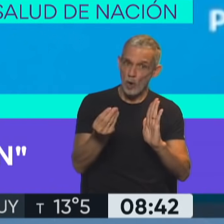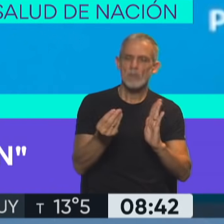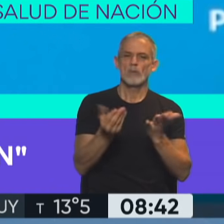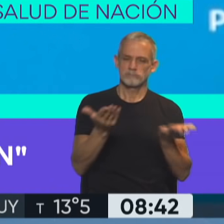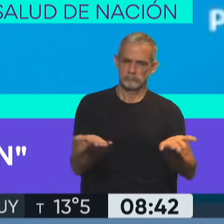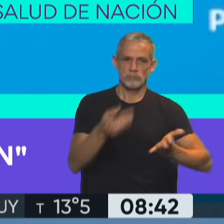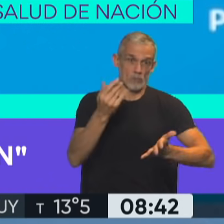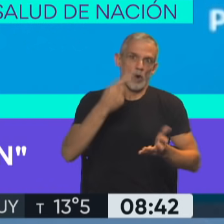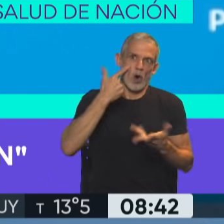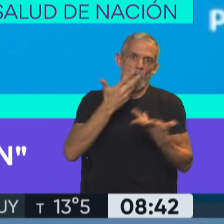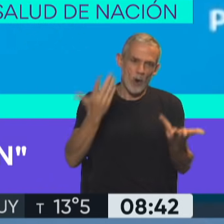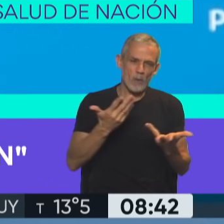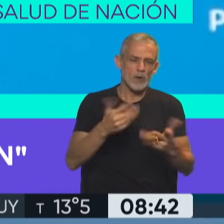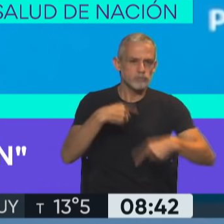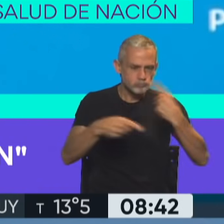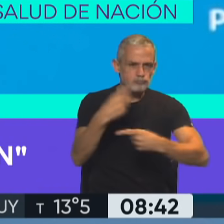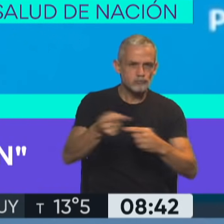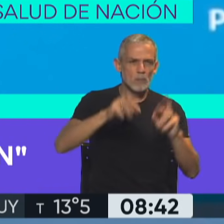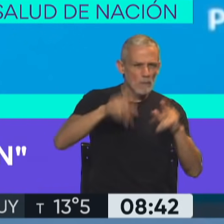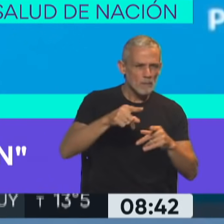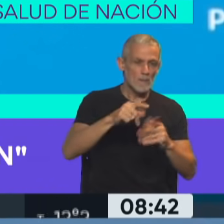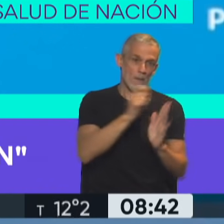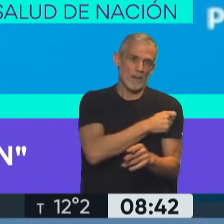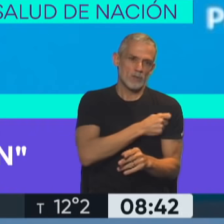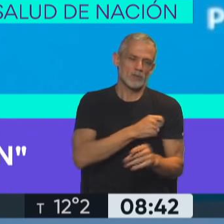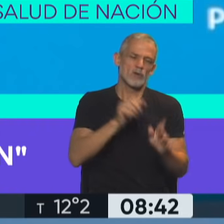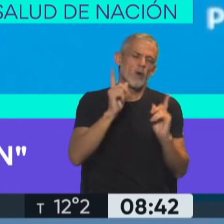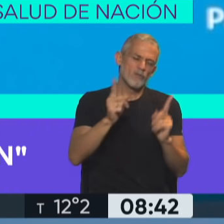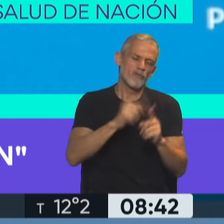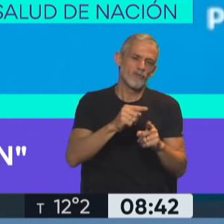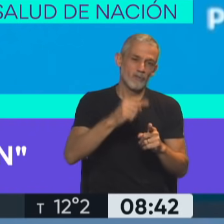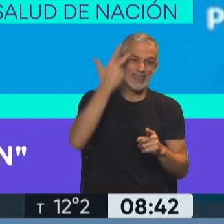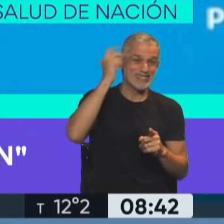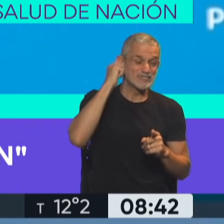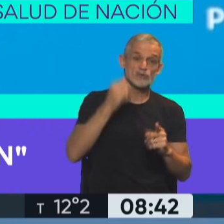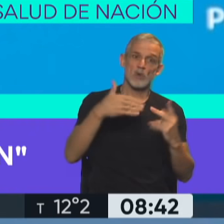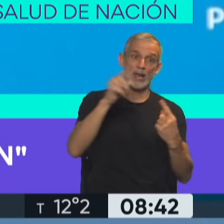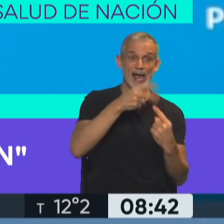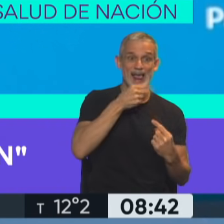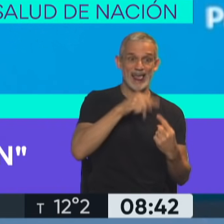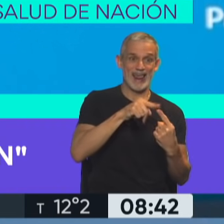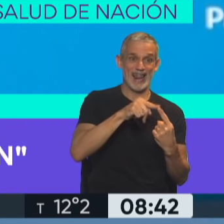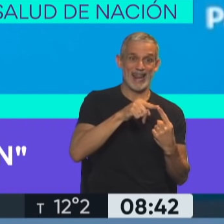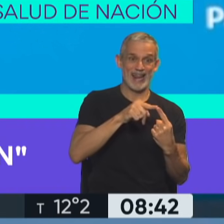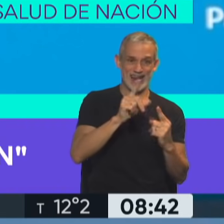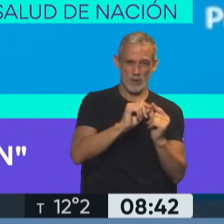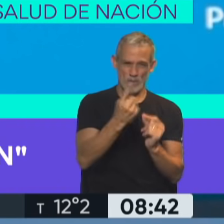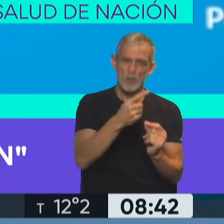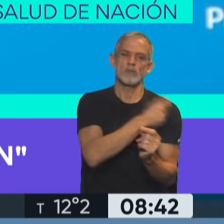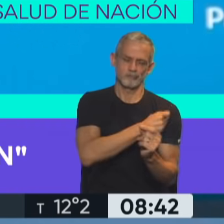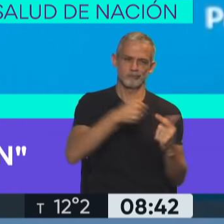son, por supuesto, seguir iniciando esquemas de vacunación en los mayores de 18 años que todavía no han iniciado su